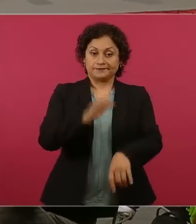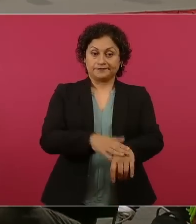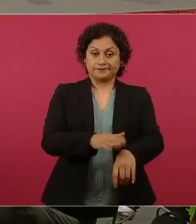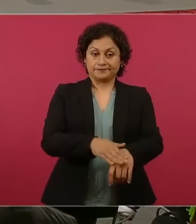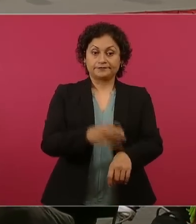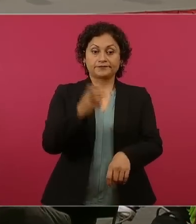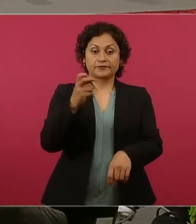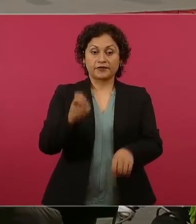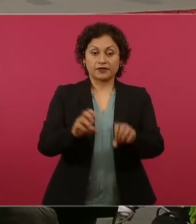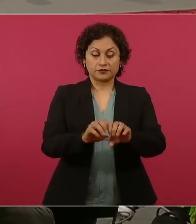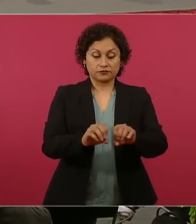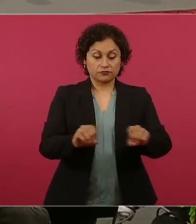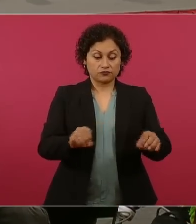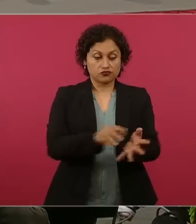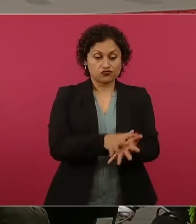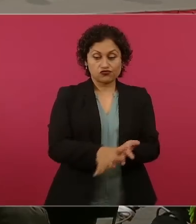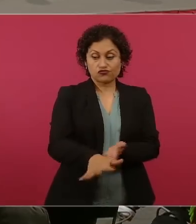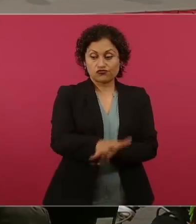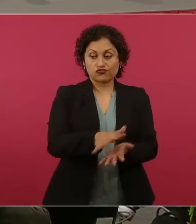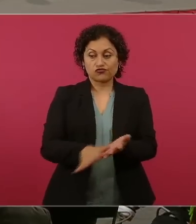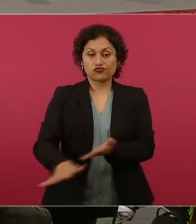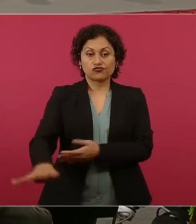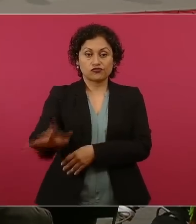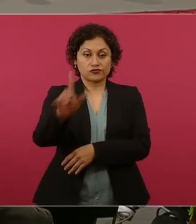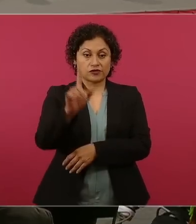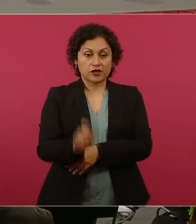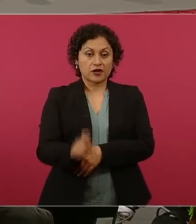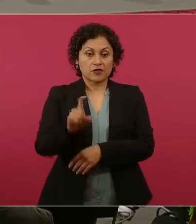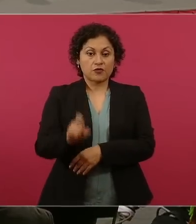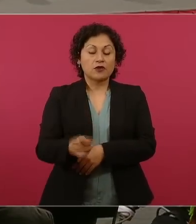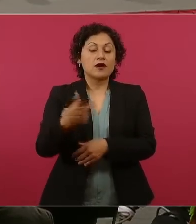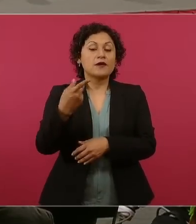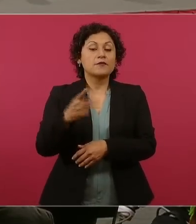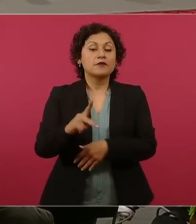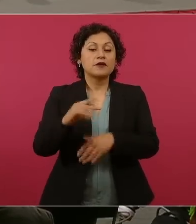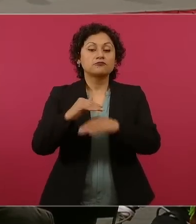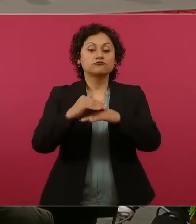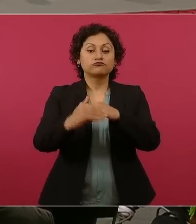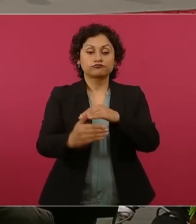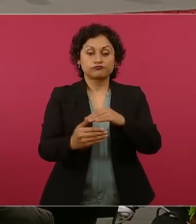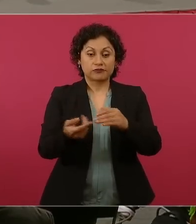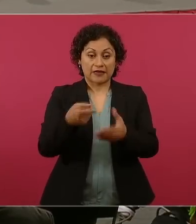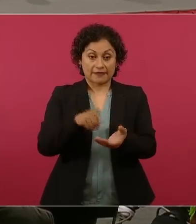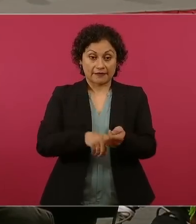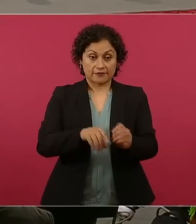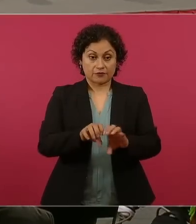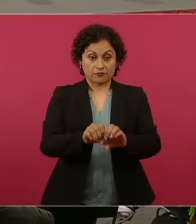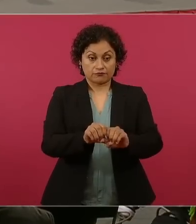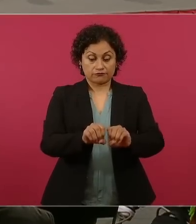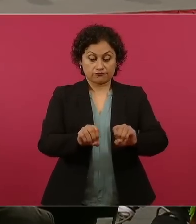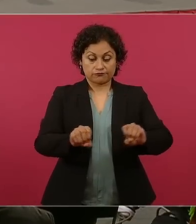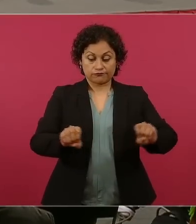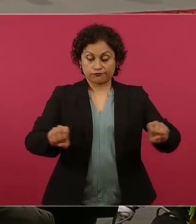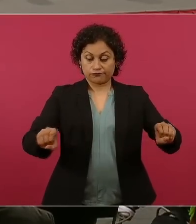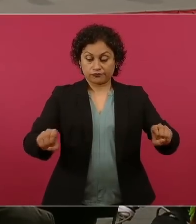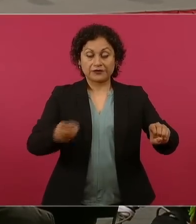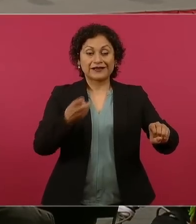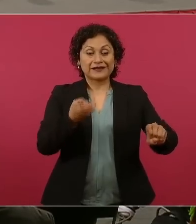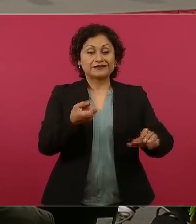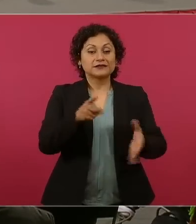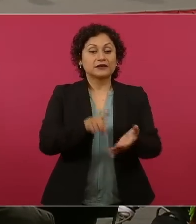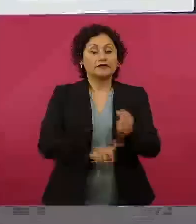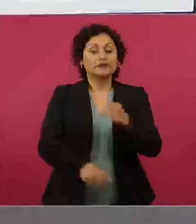riego tecnificado porque todo lo que es a cielo abierto es revestido y lo que se emplea tubería sirve para optimizar